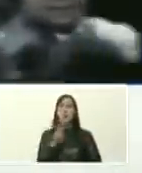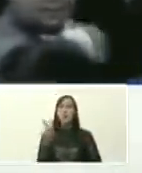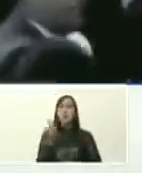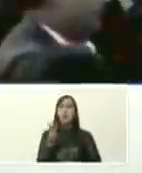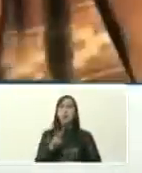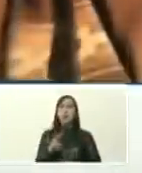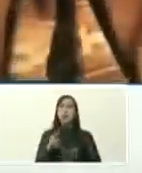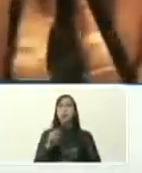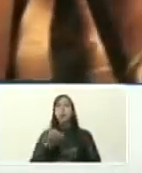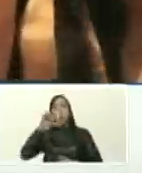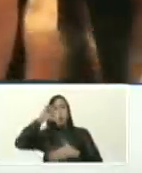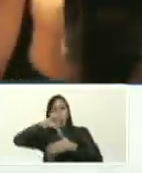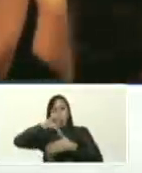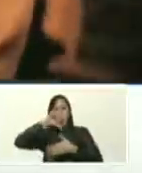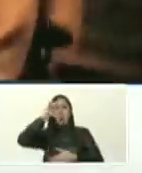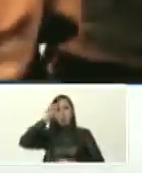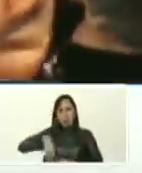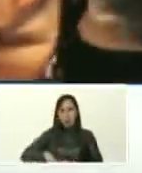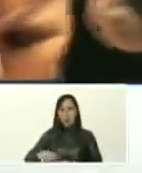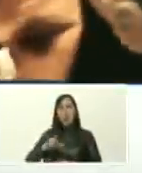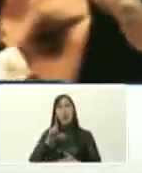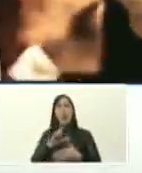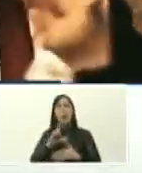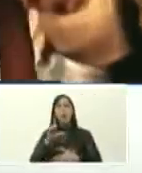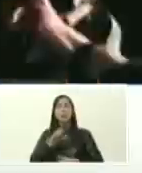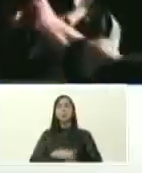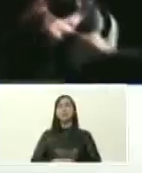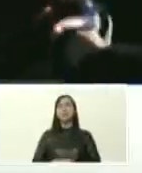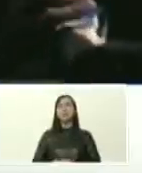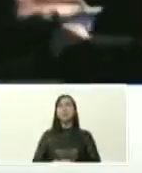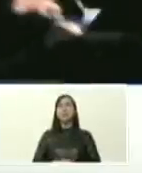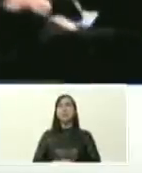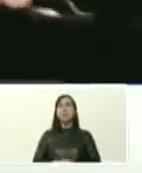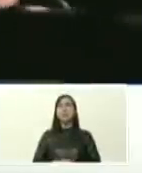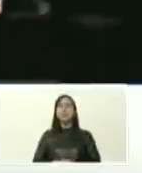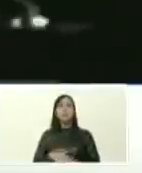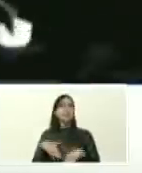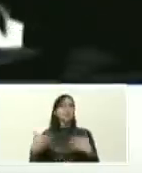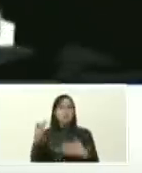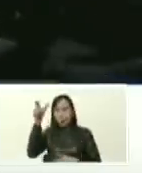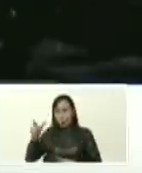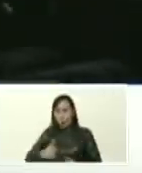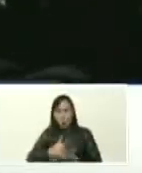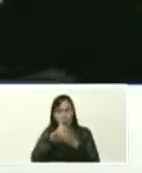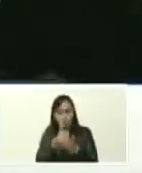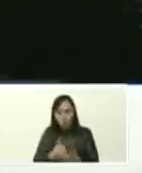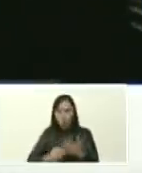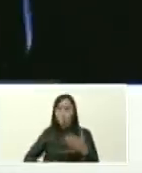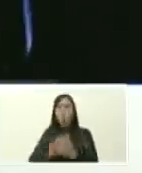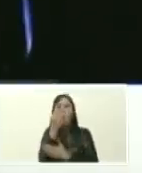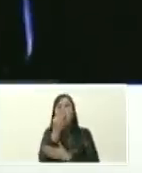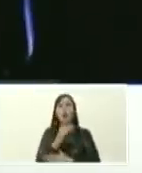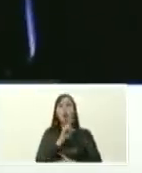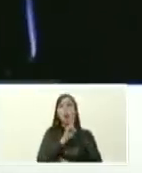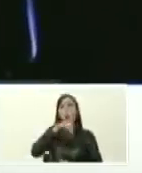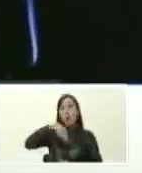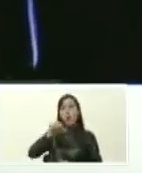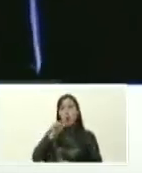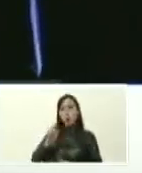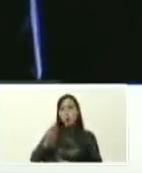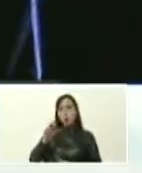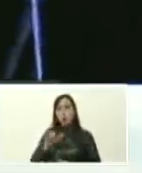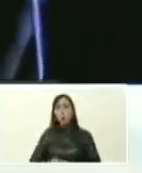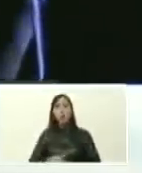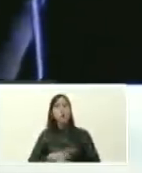gran suramericanista, un gran latinoamericanista, que ayudó a fundar la UNASUR. Fue